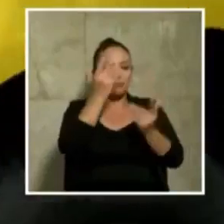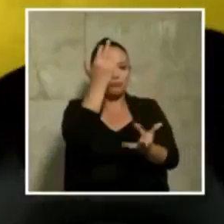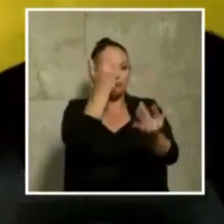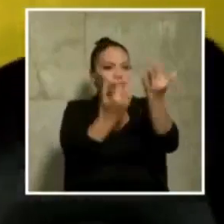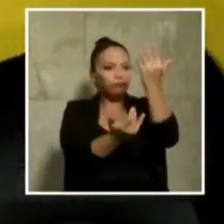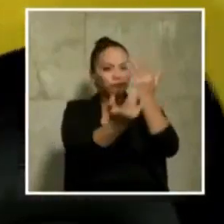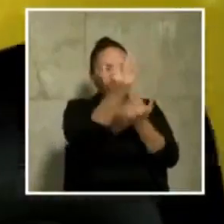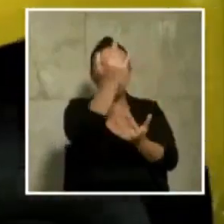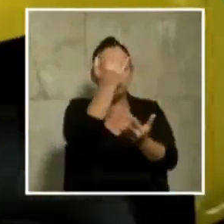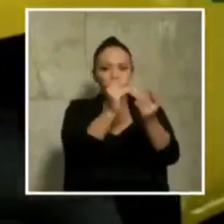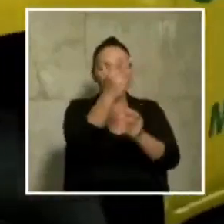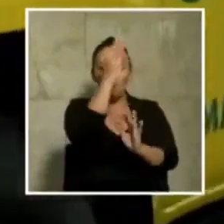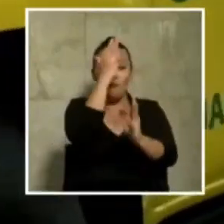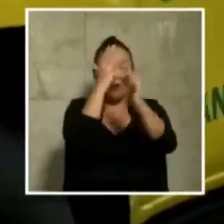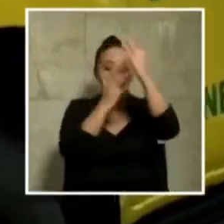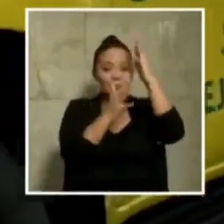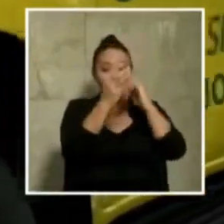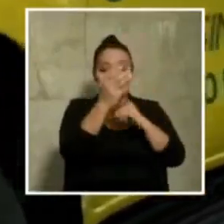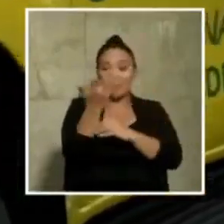de 19 a 35.